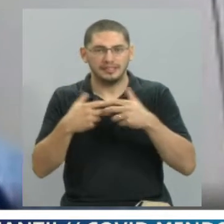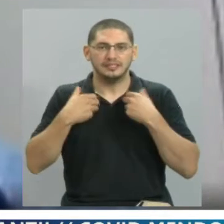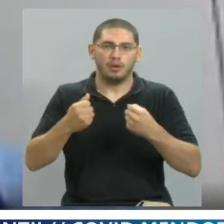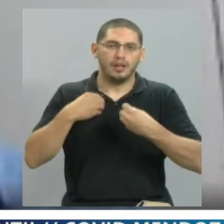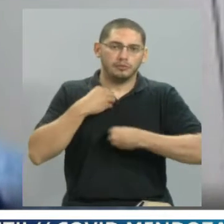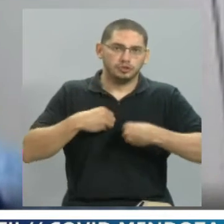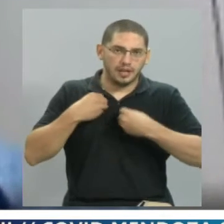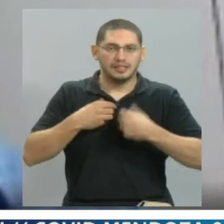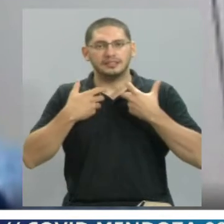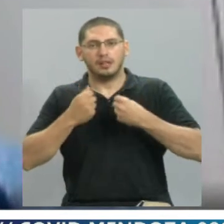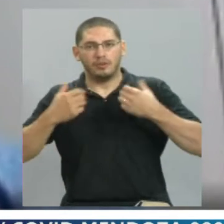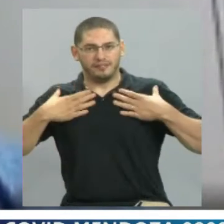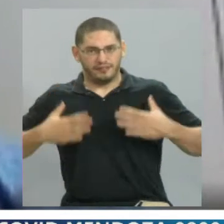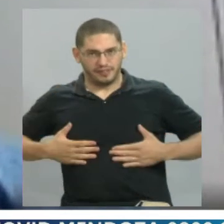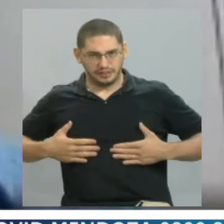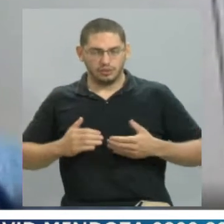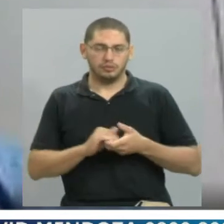como físicos en los chicos.